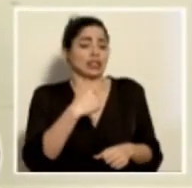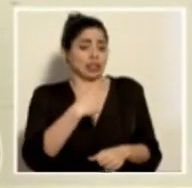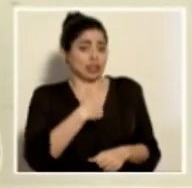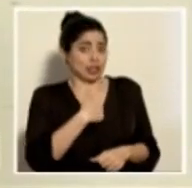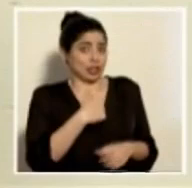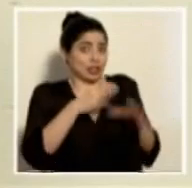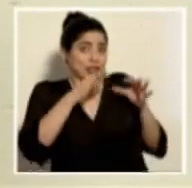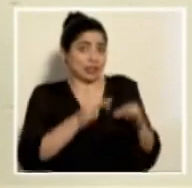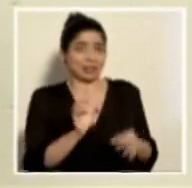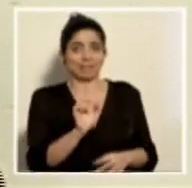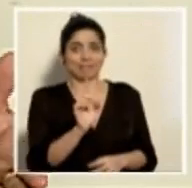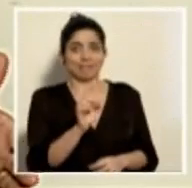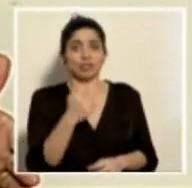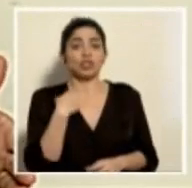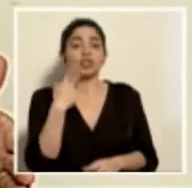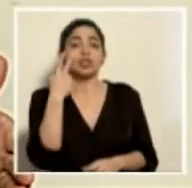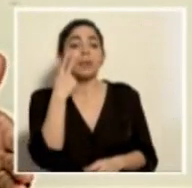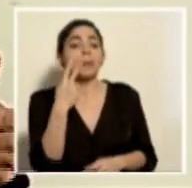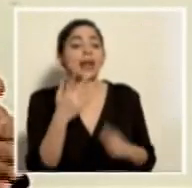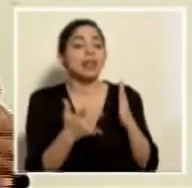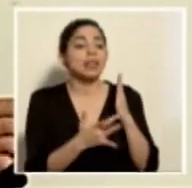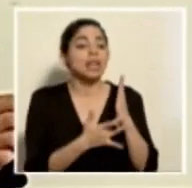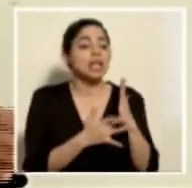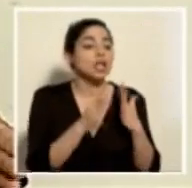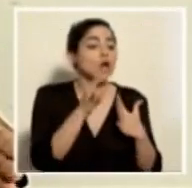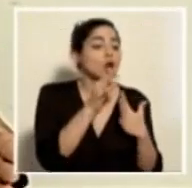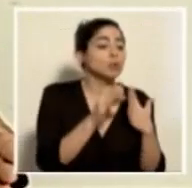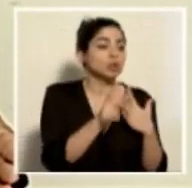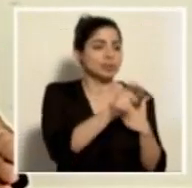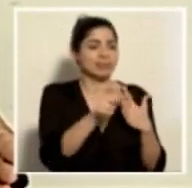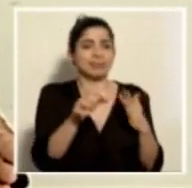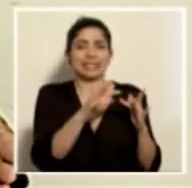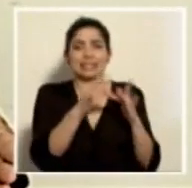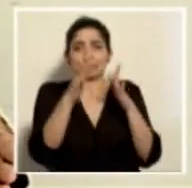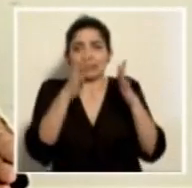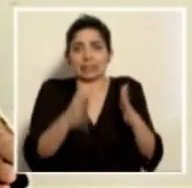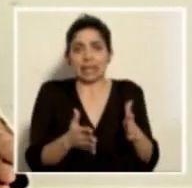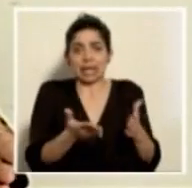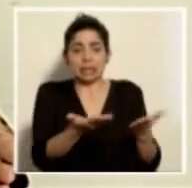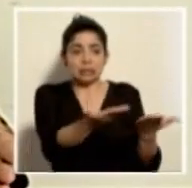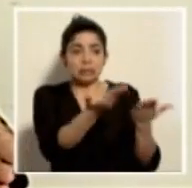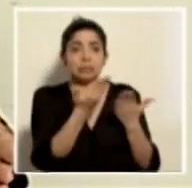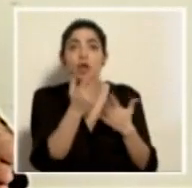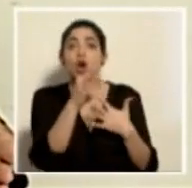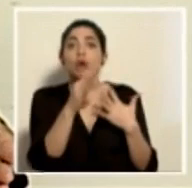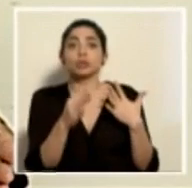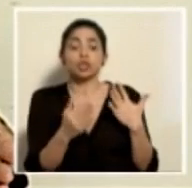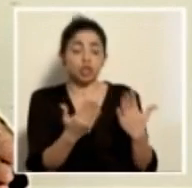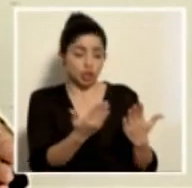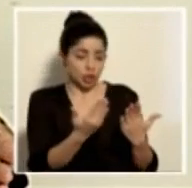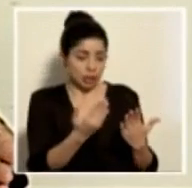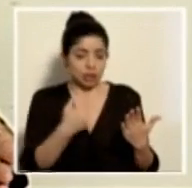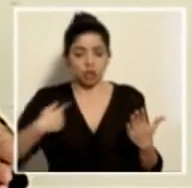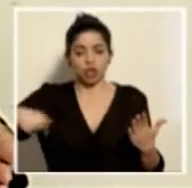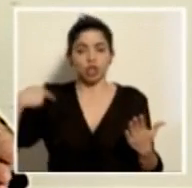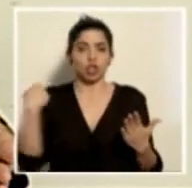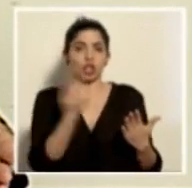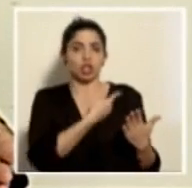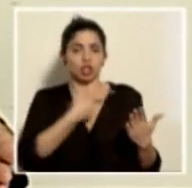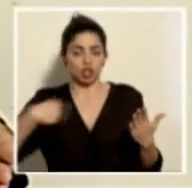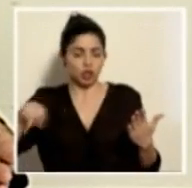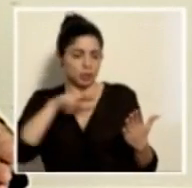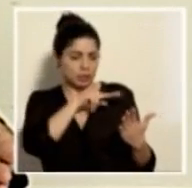el que ponga eso, yo veo las opciones técnicas que ponen los especialistas frente a nosotros y frente a ello tomamos la